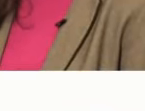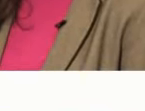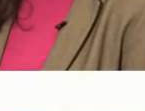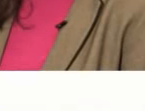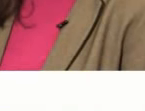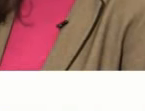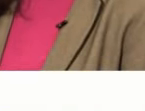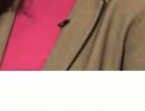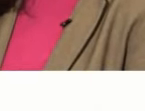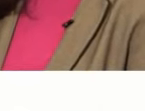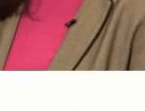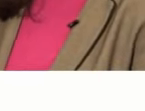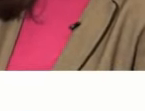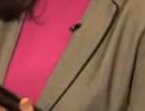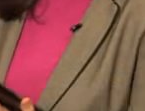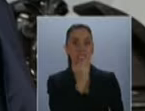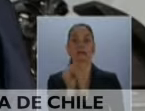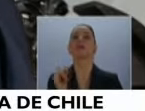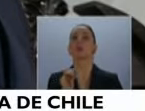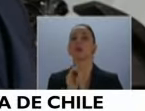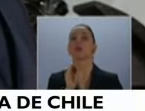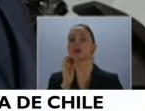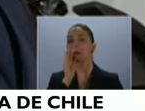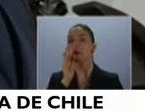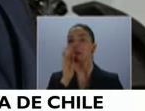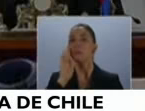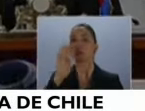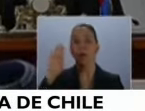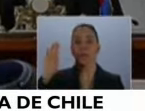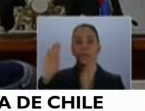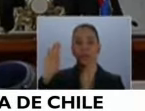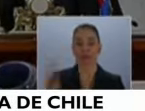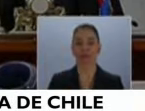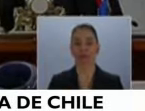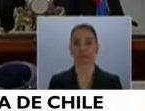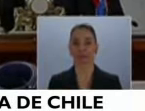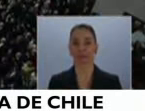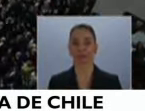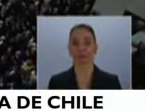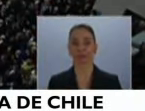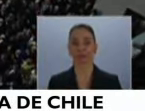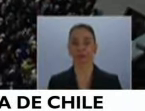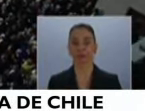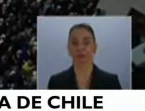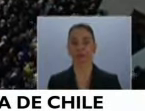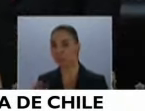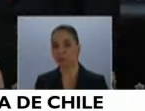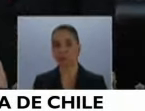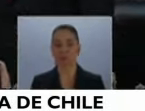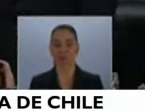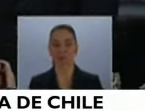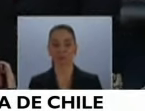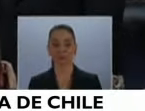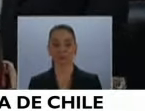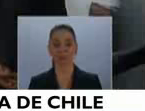60 segundos de información en bbcmundo.com. Michelle Bachelet asumió este martes la presidencia de Chile. La líder recibió la banda